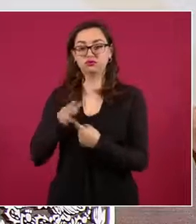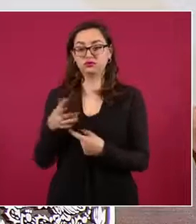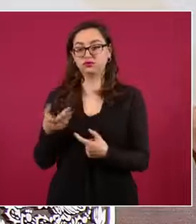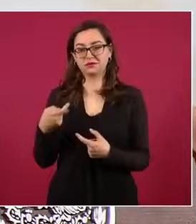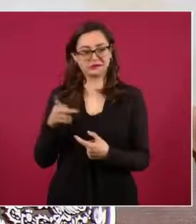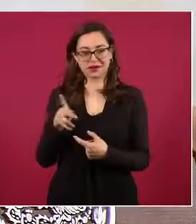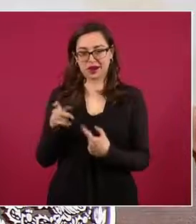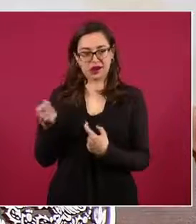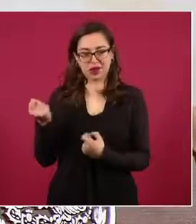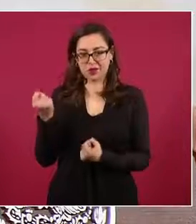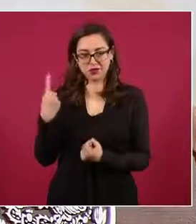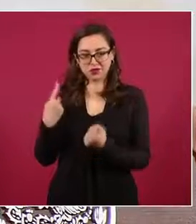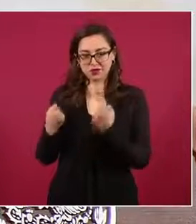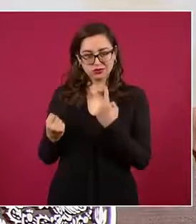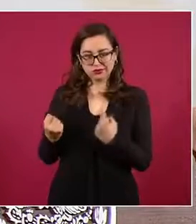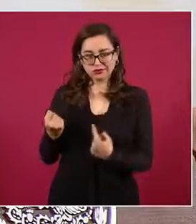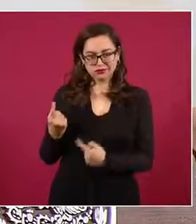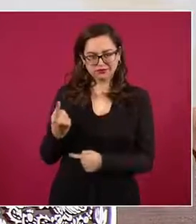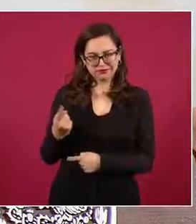No